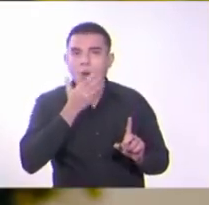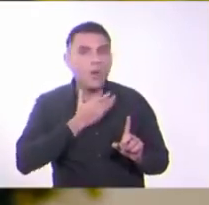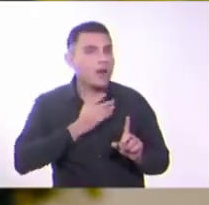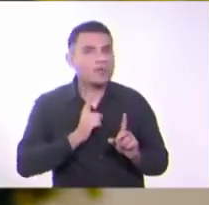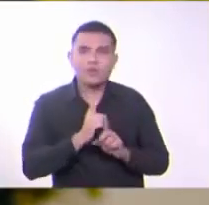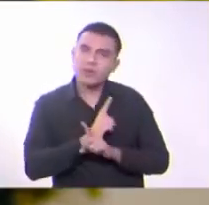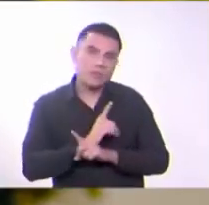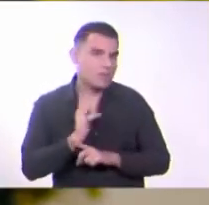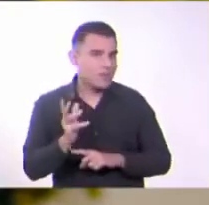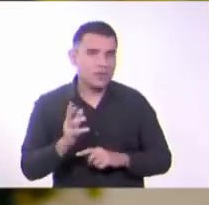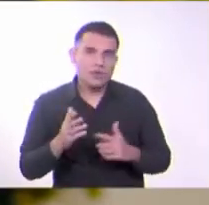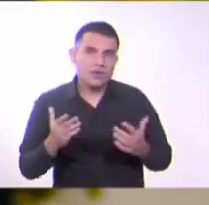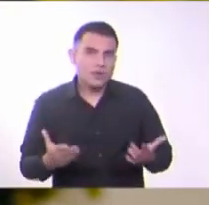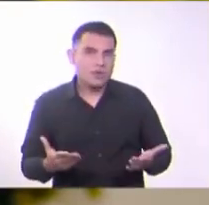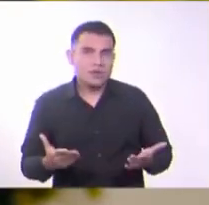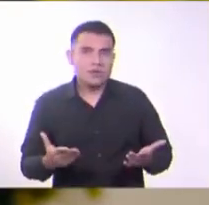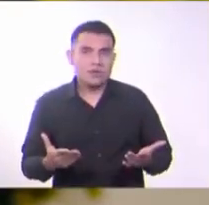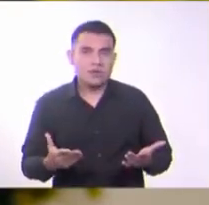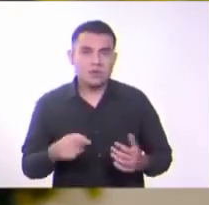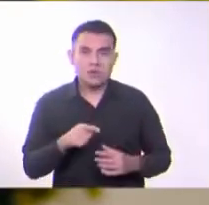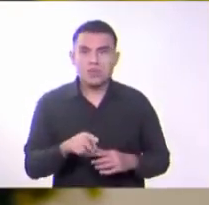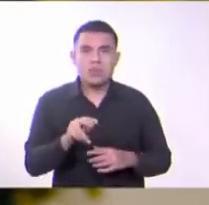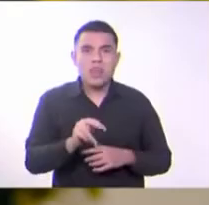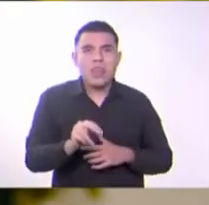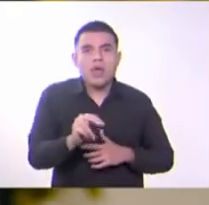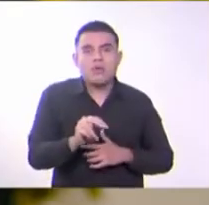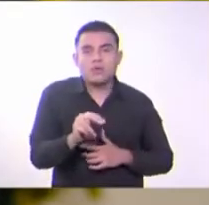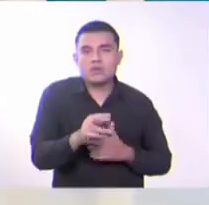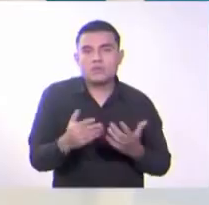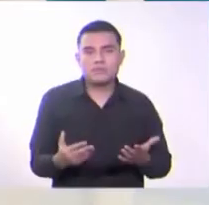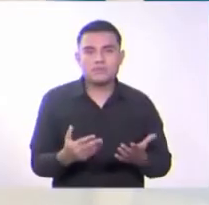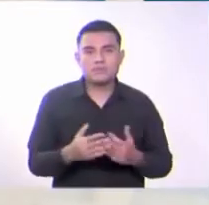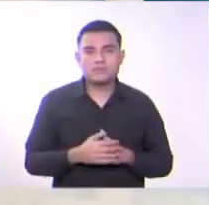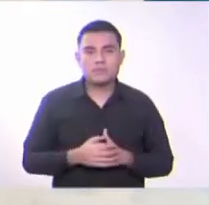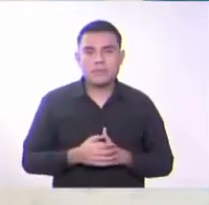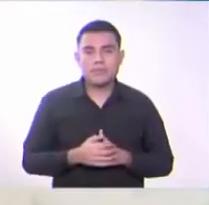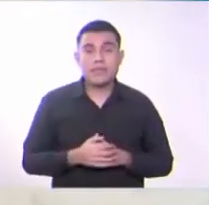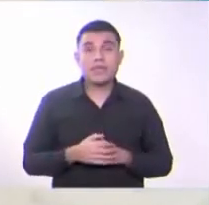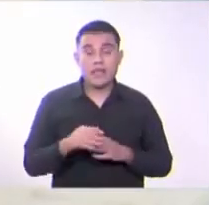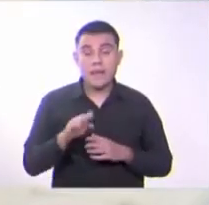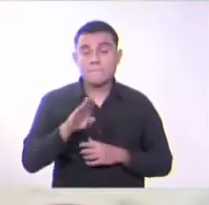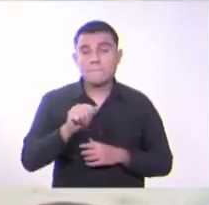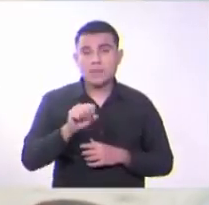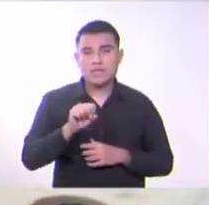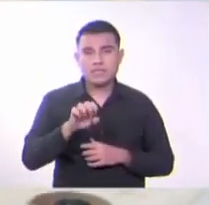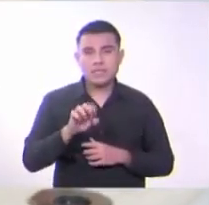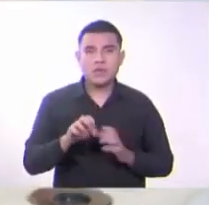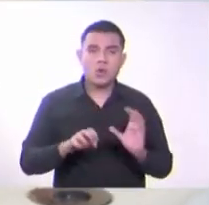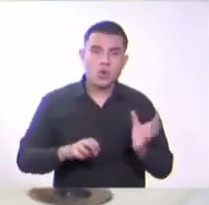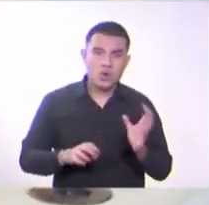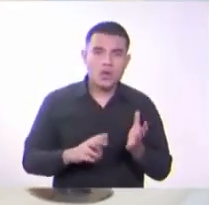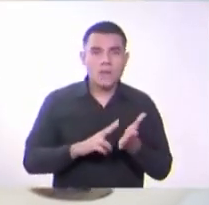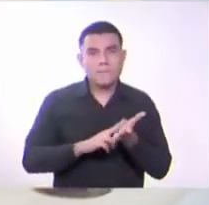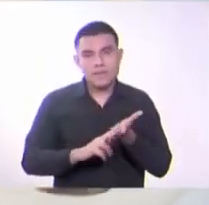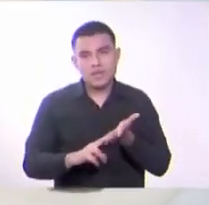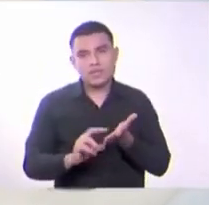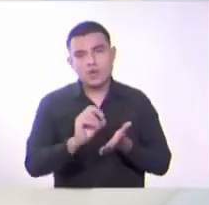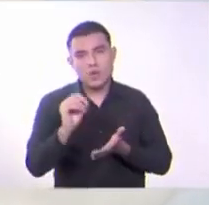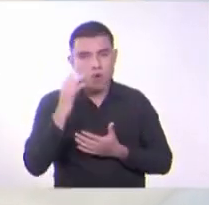color debido a que es una sustancia neutra. Y las bases tomaron colores verdes o